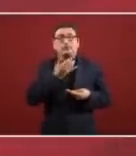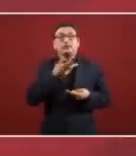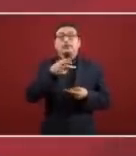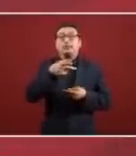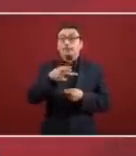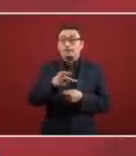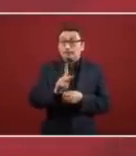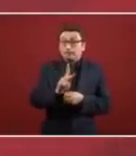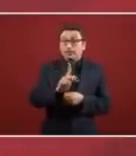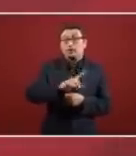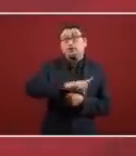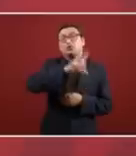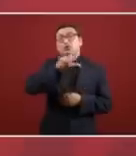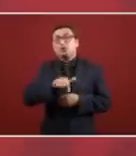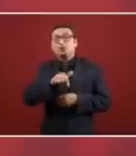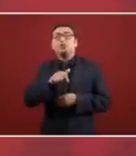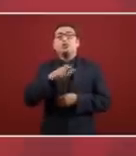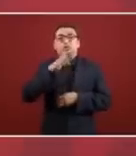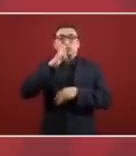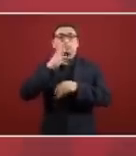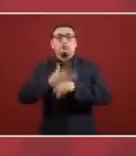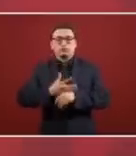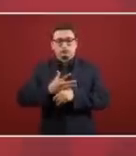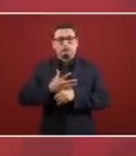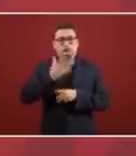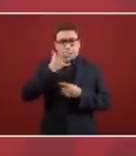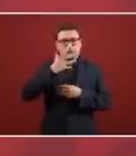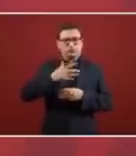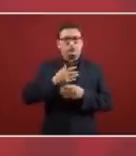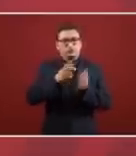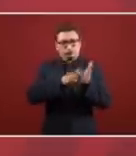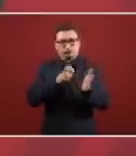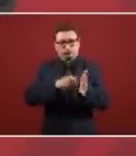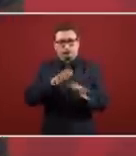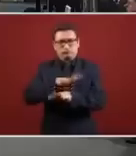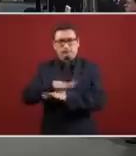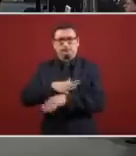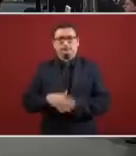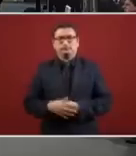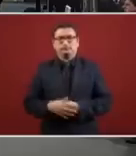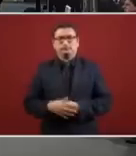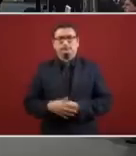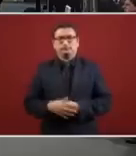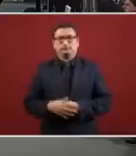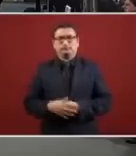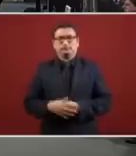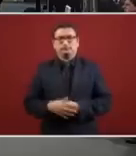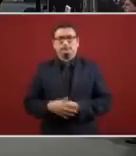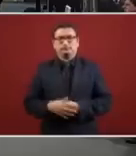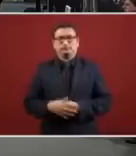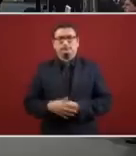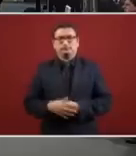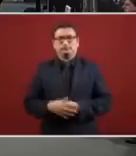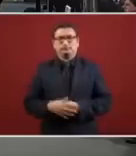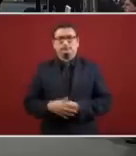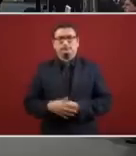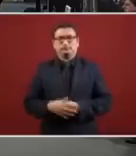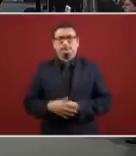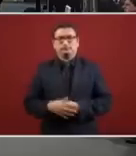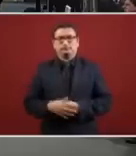pero asumiendo la responsabilidad de corregirla. Eso es lo que dice